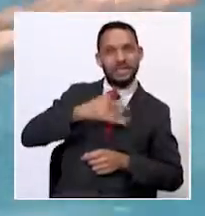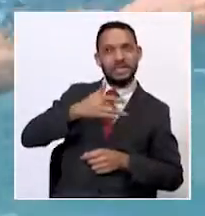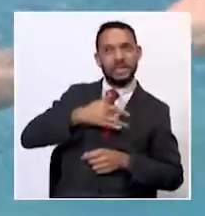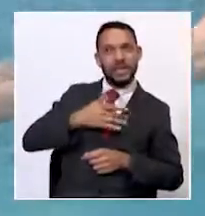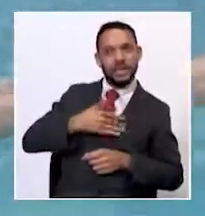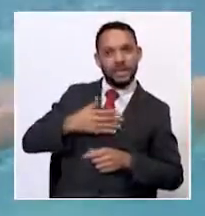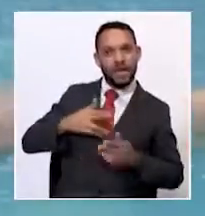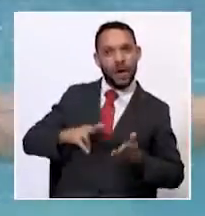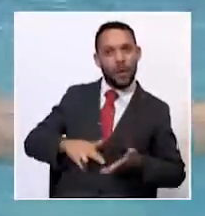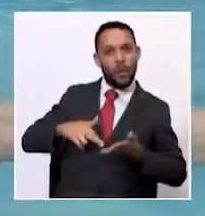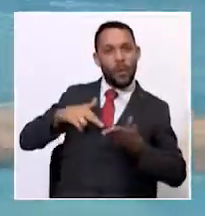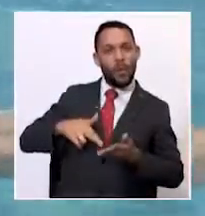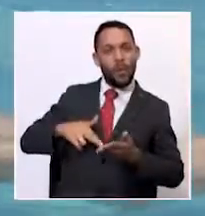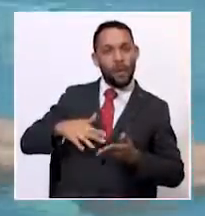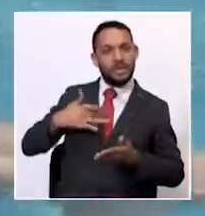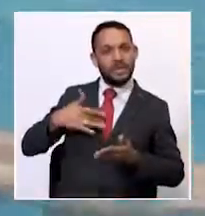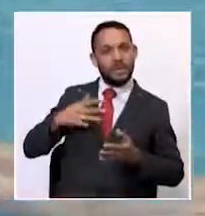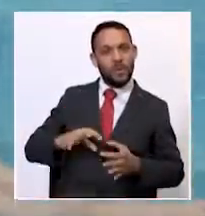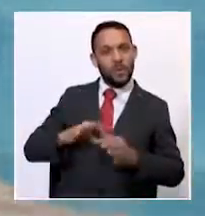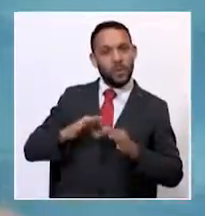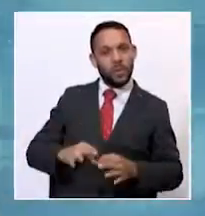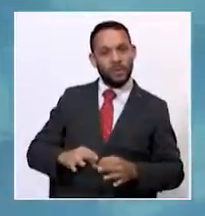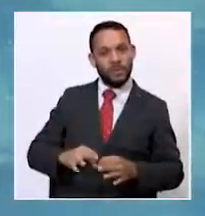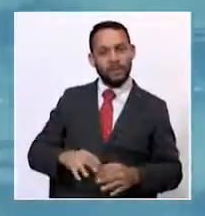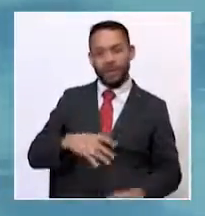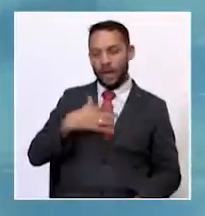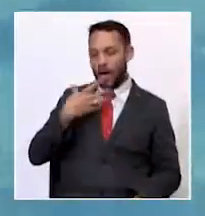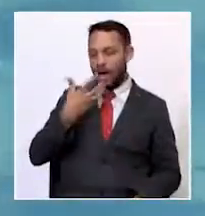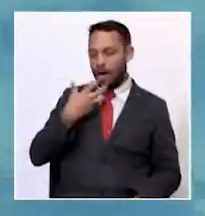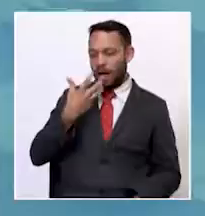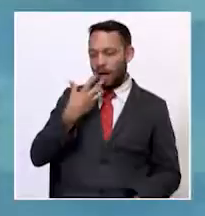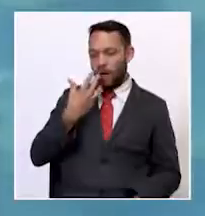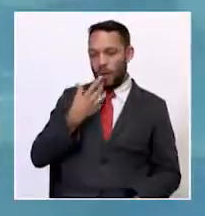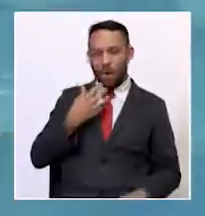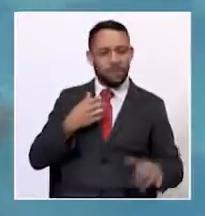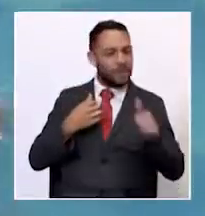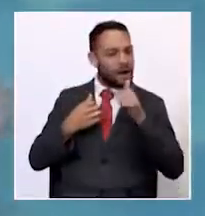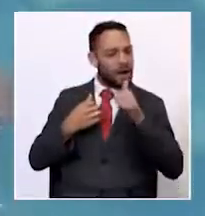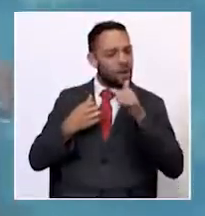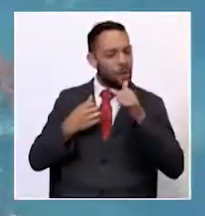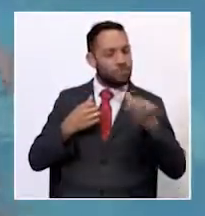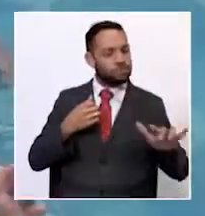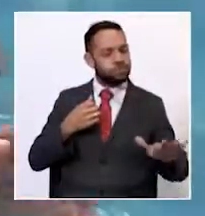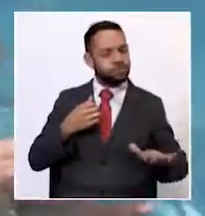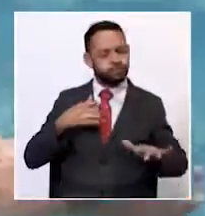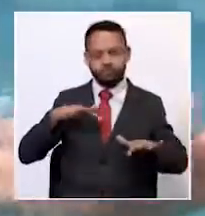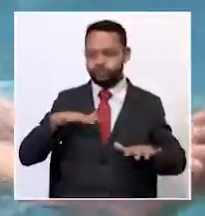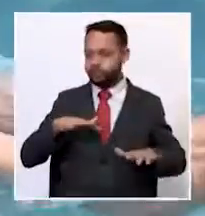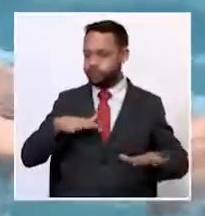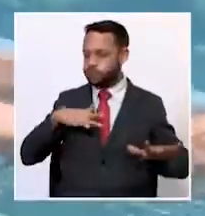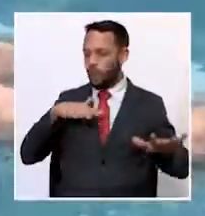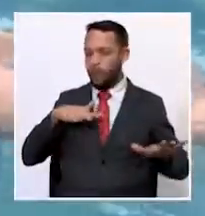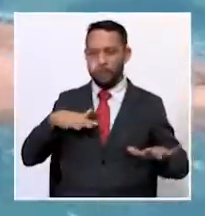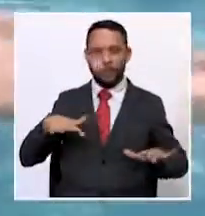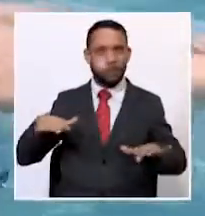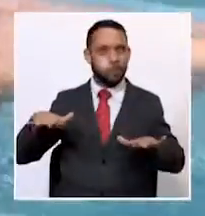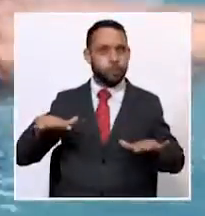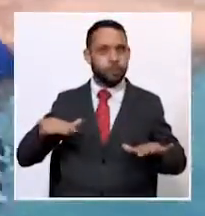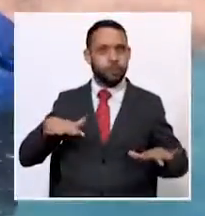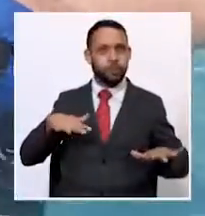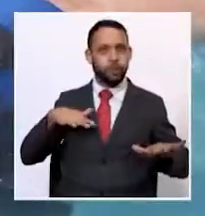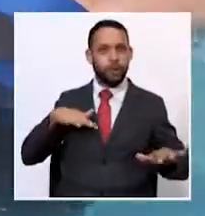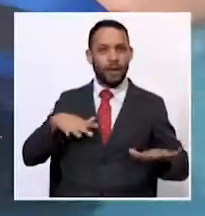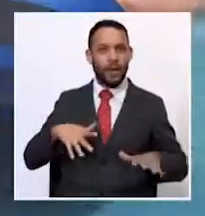simplemente experimenta el placer de estar abajo de un agua calientita. mientras el acompañamiento del